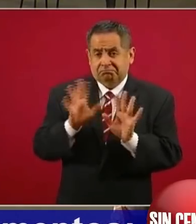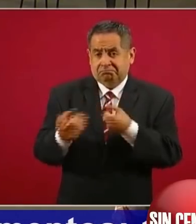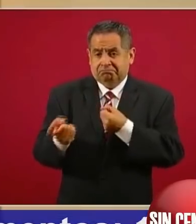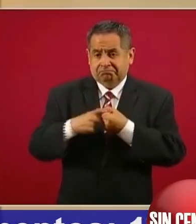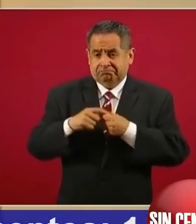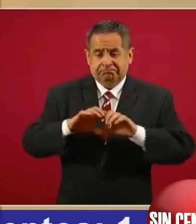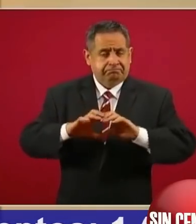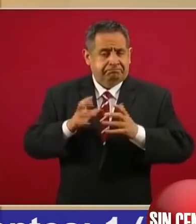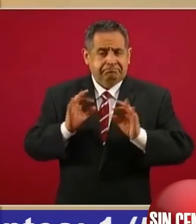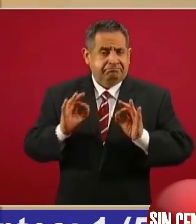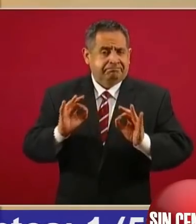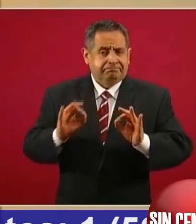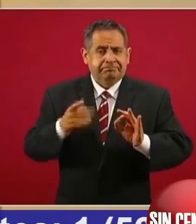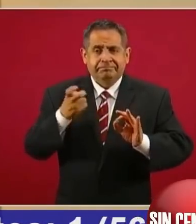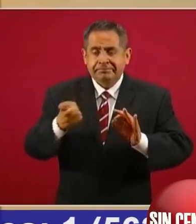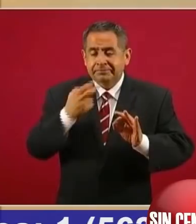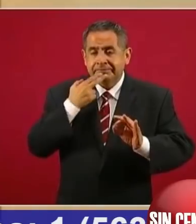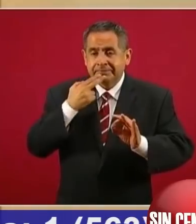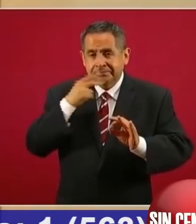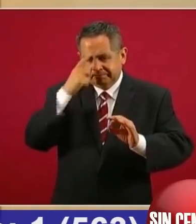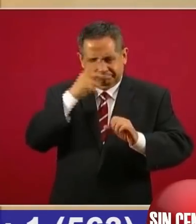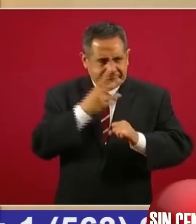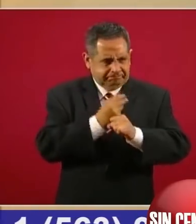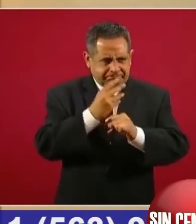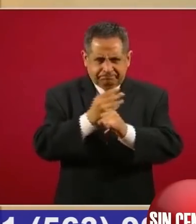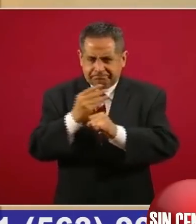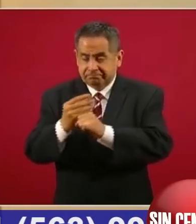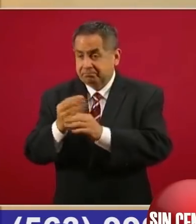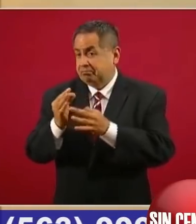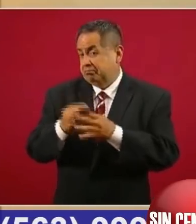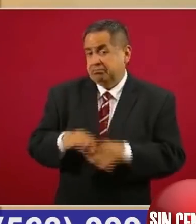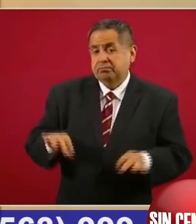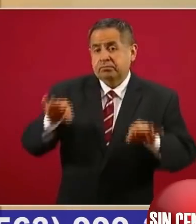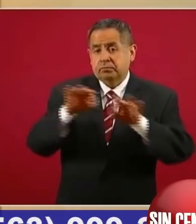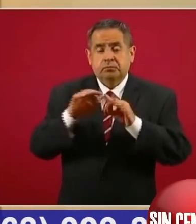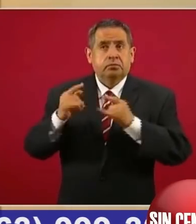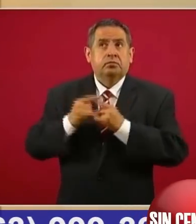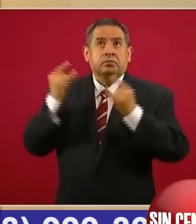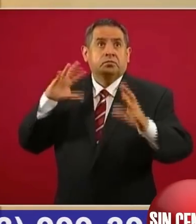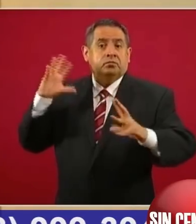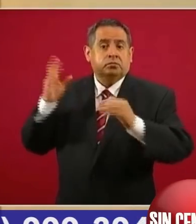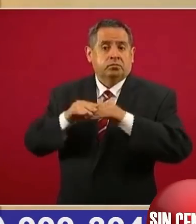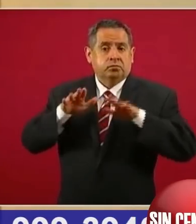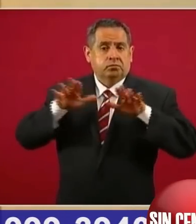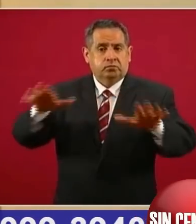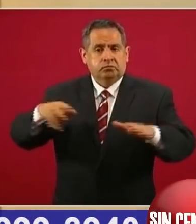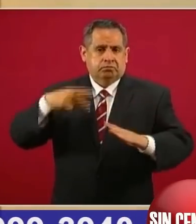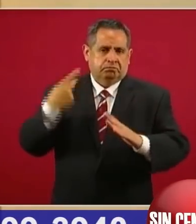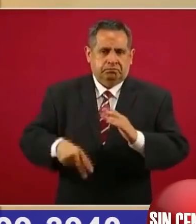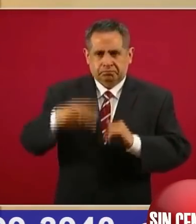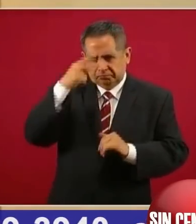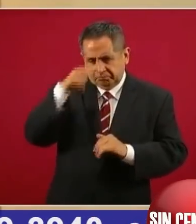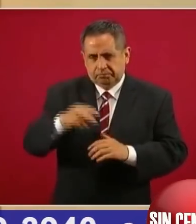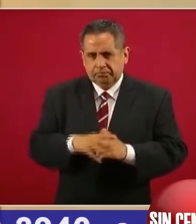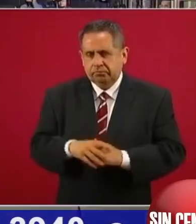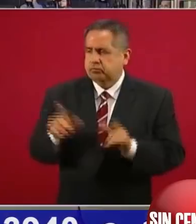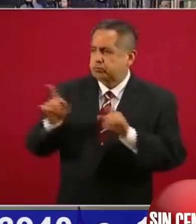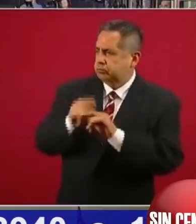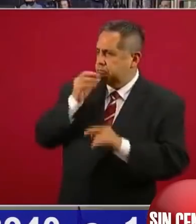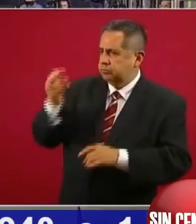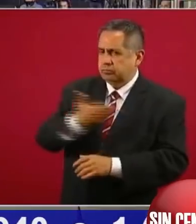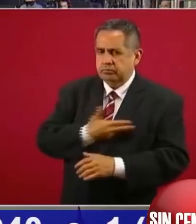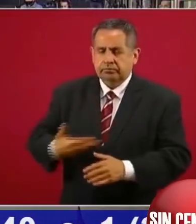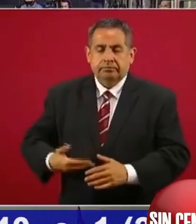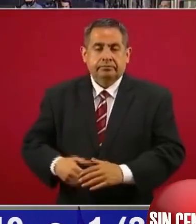es una de las intervenciones de modificación más importantes en la historia de la aviación nacional. Eso es todo, señor